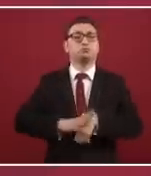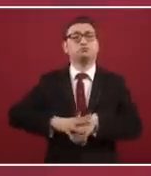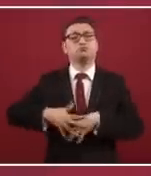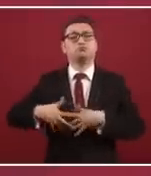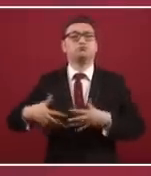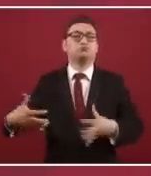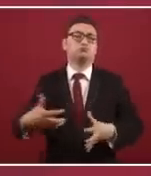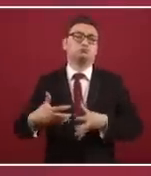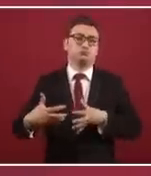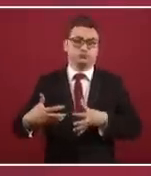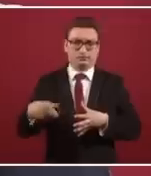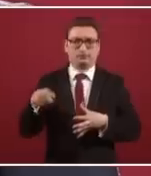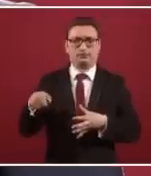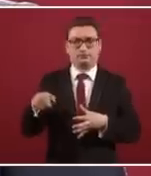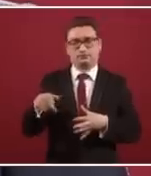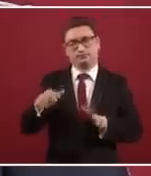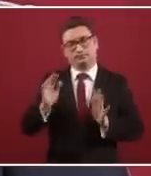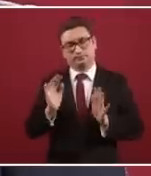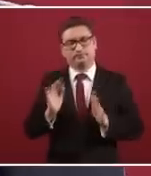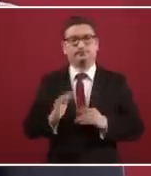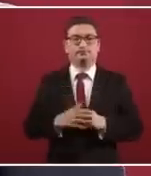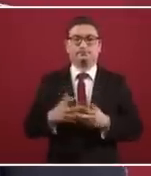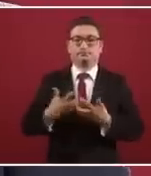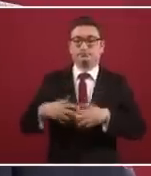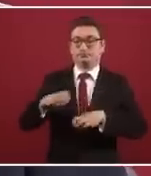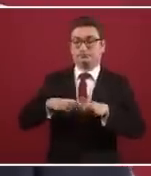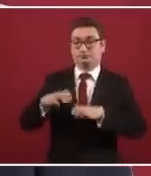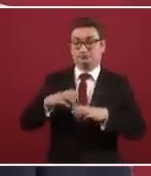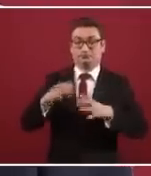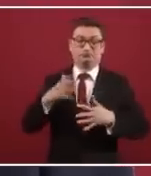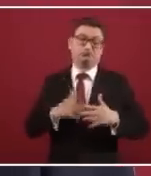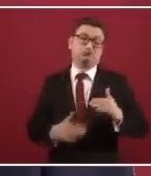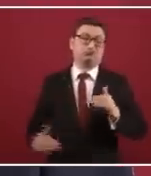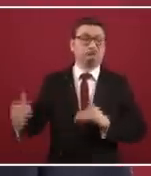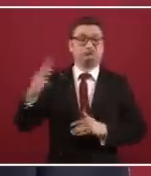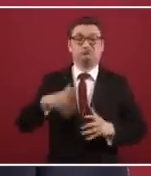Preponderante. La preponderante. Entonces,